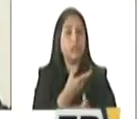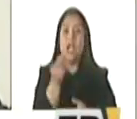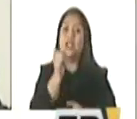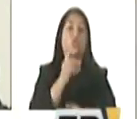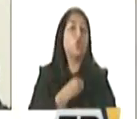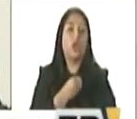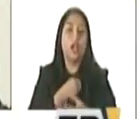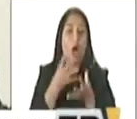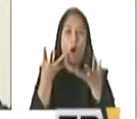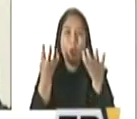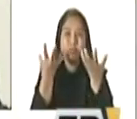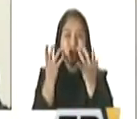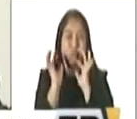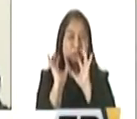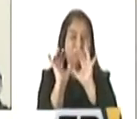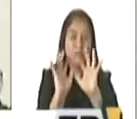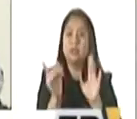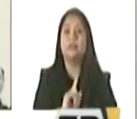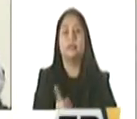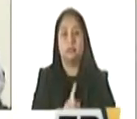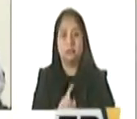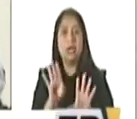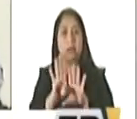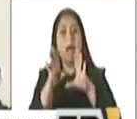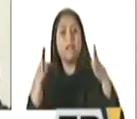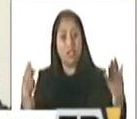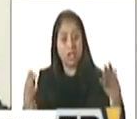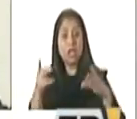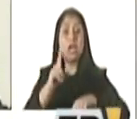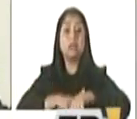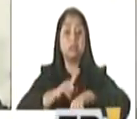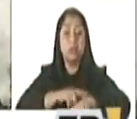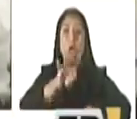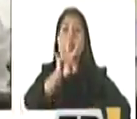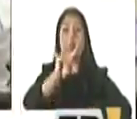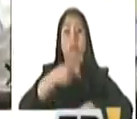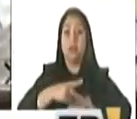personas, y podrán estar abiertas hasta las 4 de la tarde.